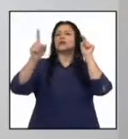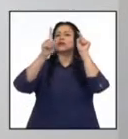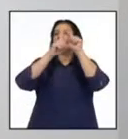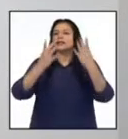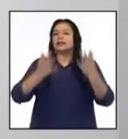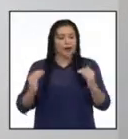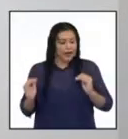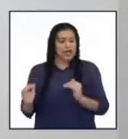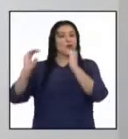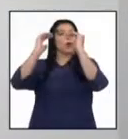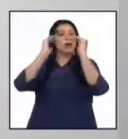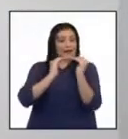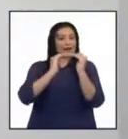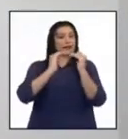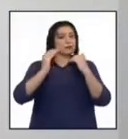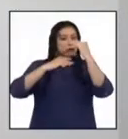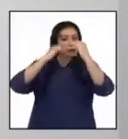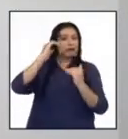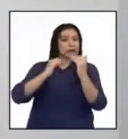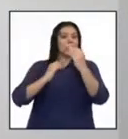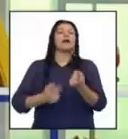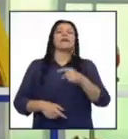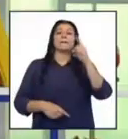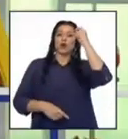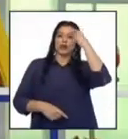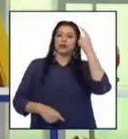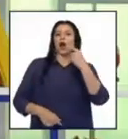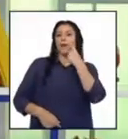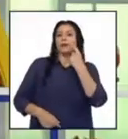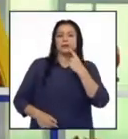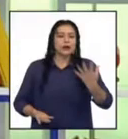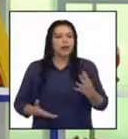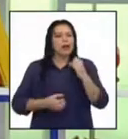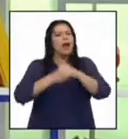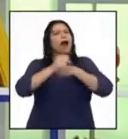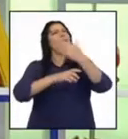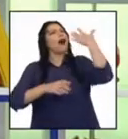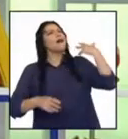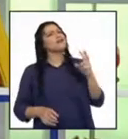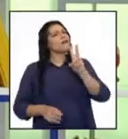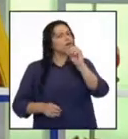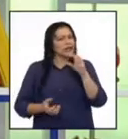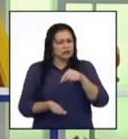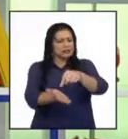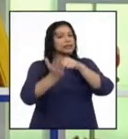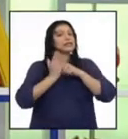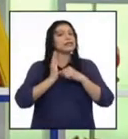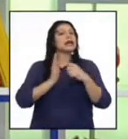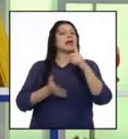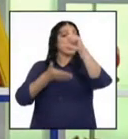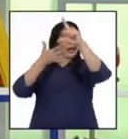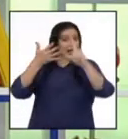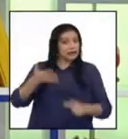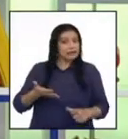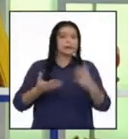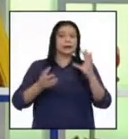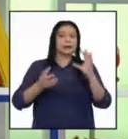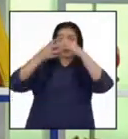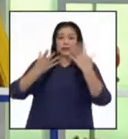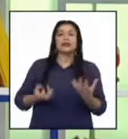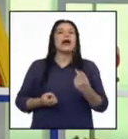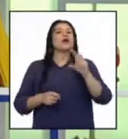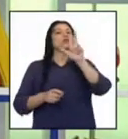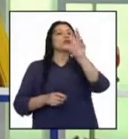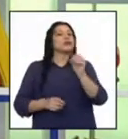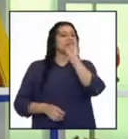la paridad y alternancia política. Desde hace 20 años en el Perú, se exige que en la lista de candidatos haya un